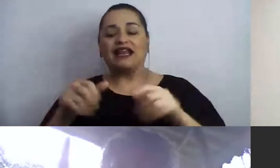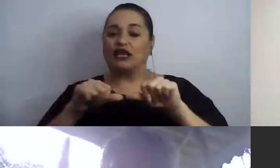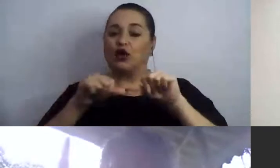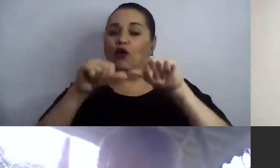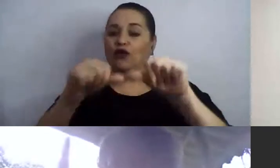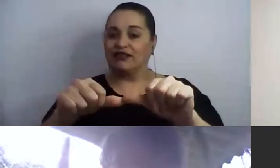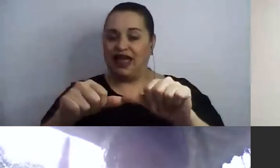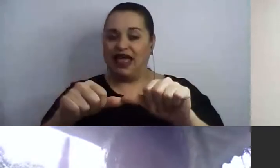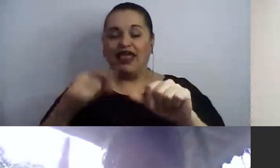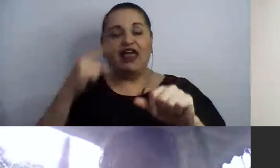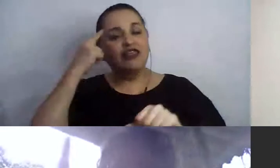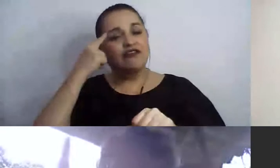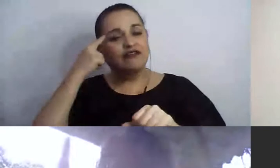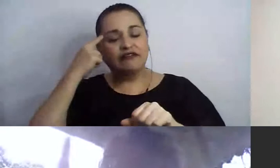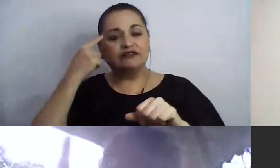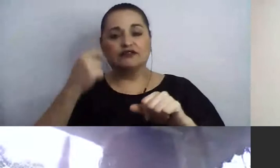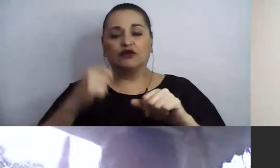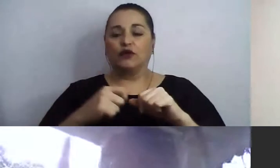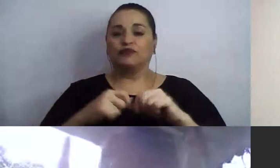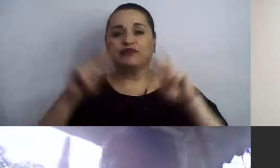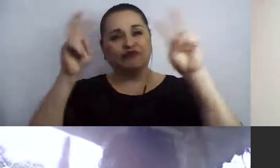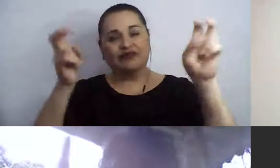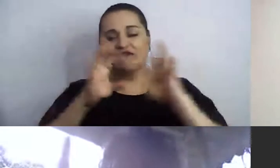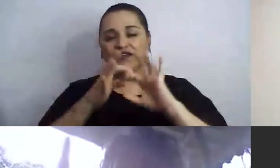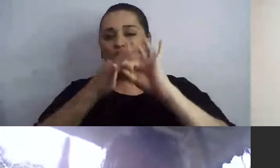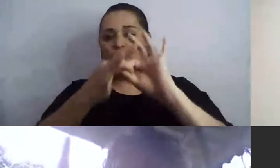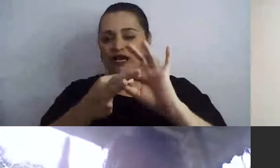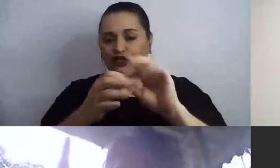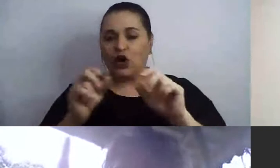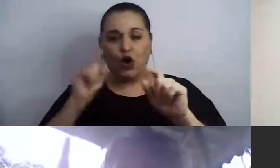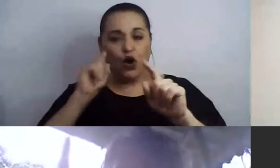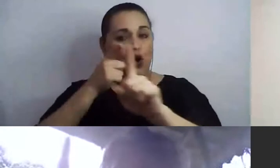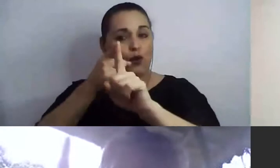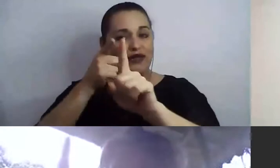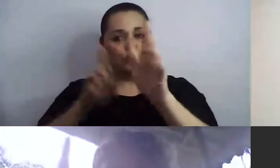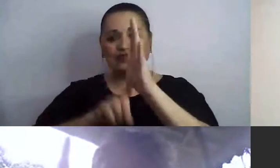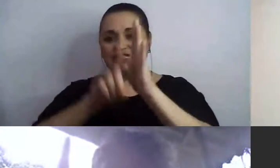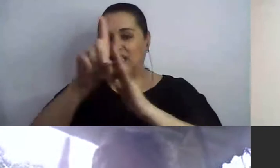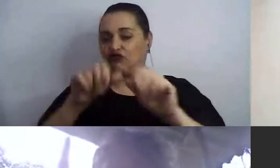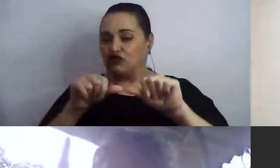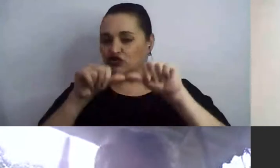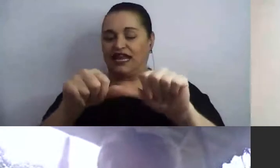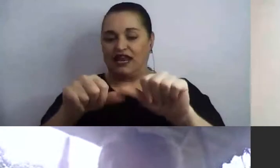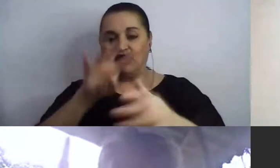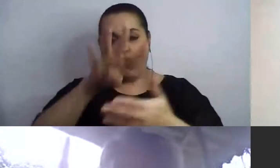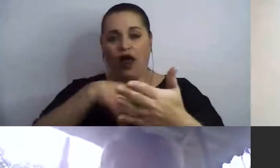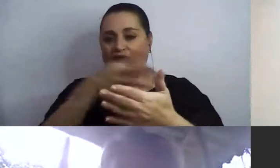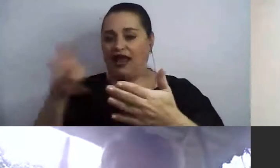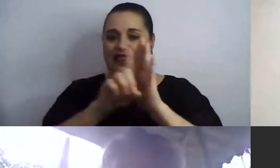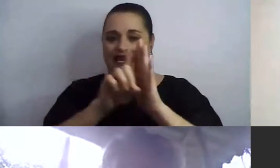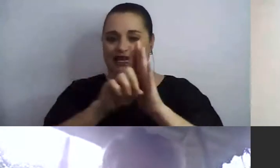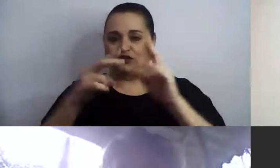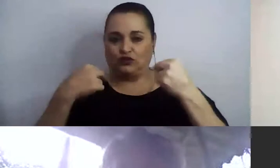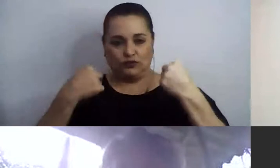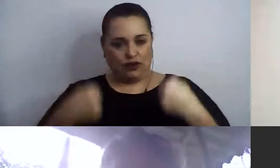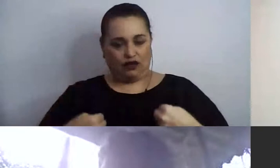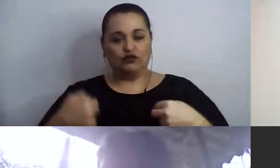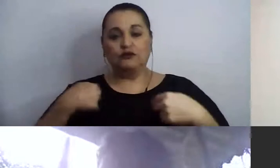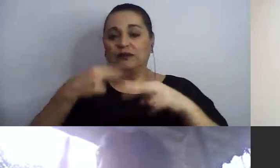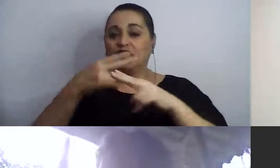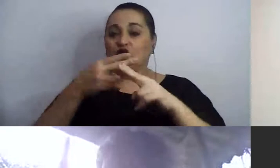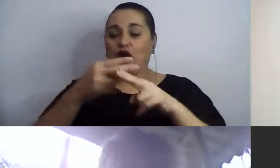de reflexión sobre la vinculación de los objetivos de desarrollo sostenible con la Agenda de Derechos Humanos. Mi